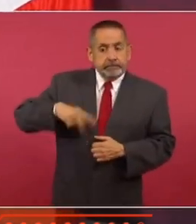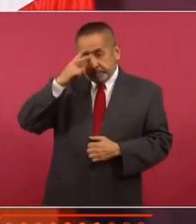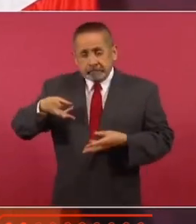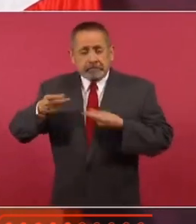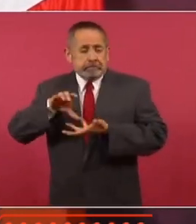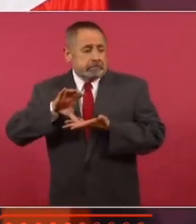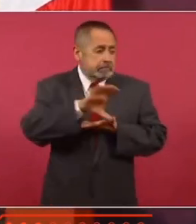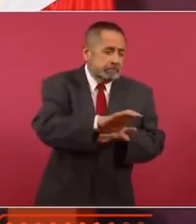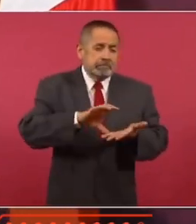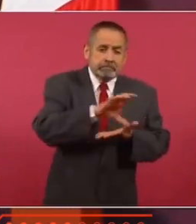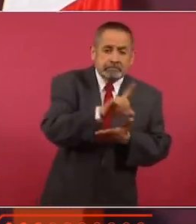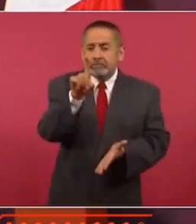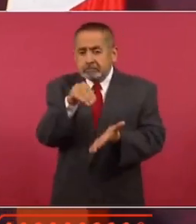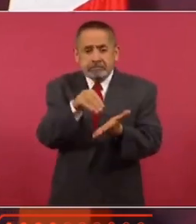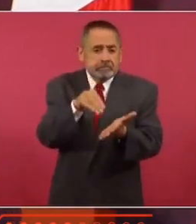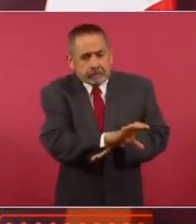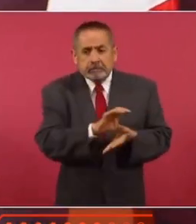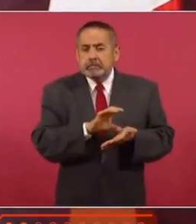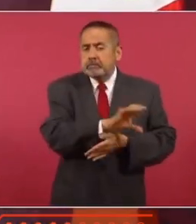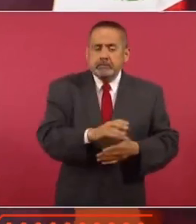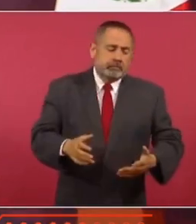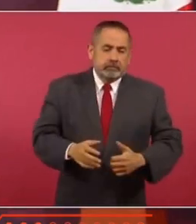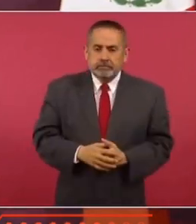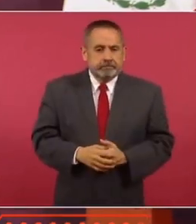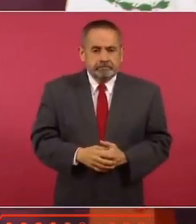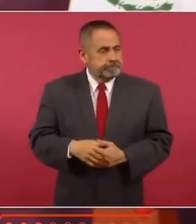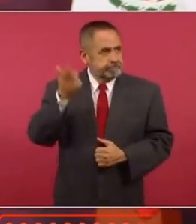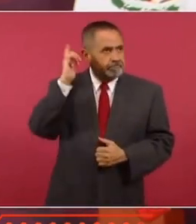México 1,000 millones de pesos por año. Ojalá